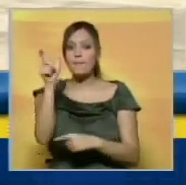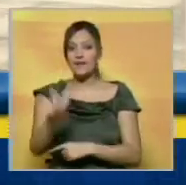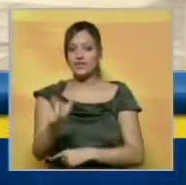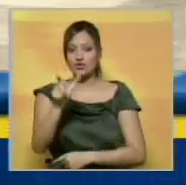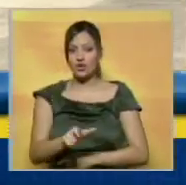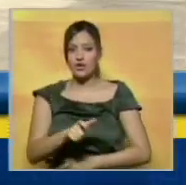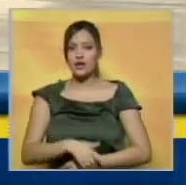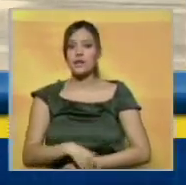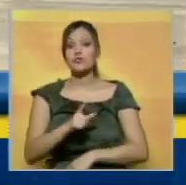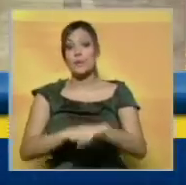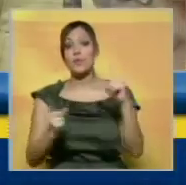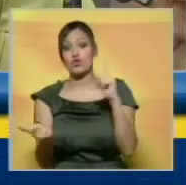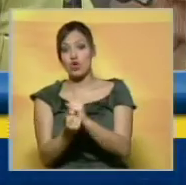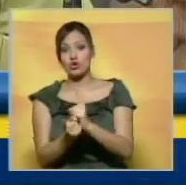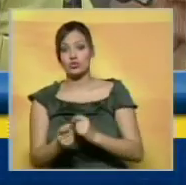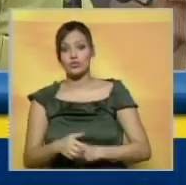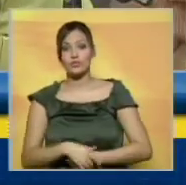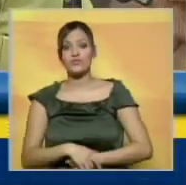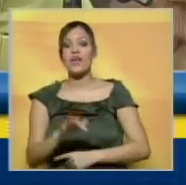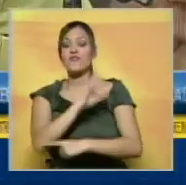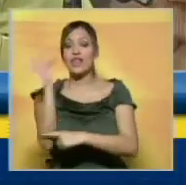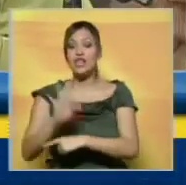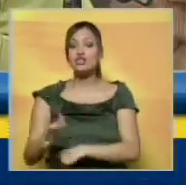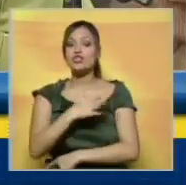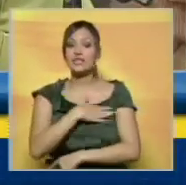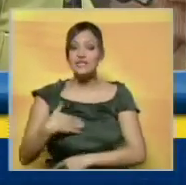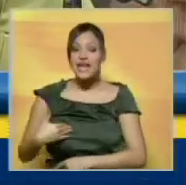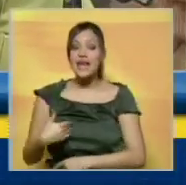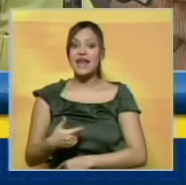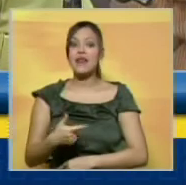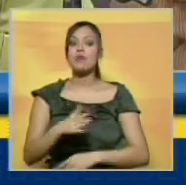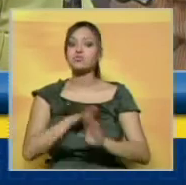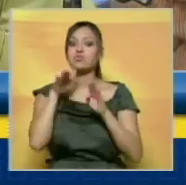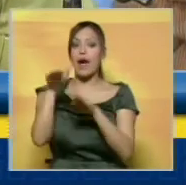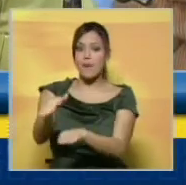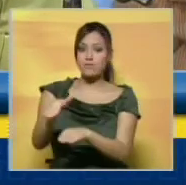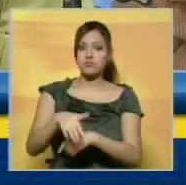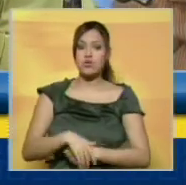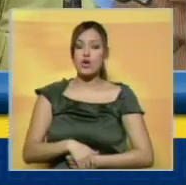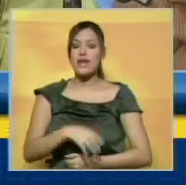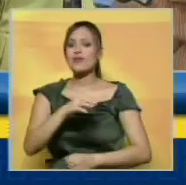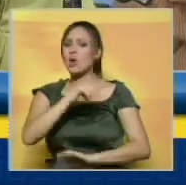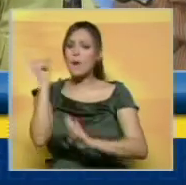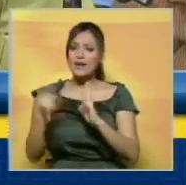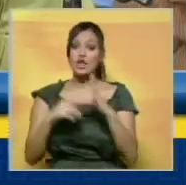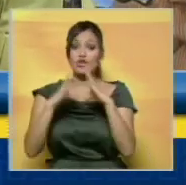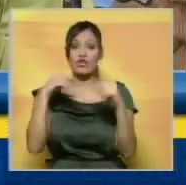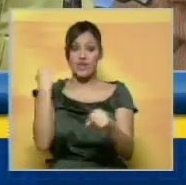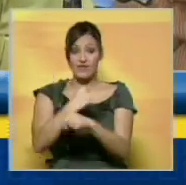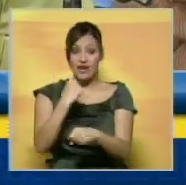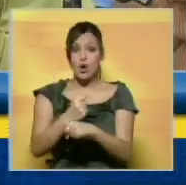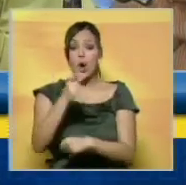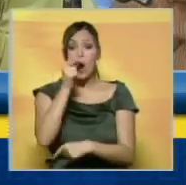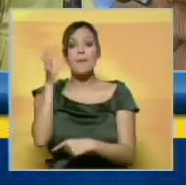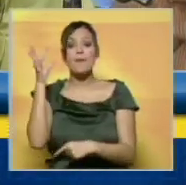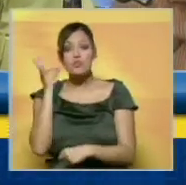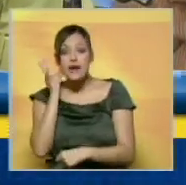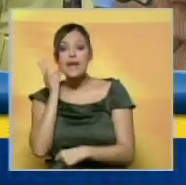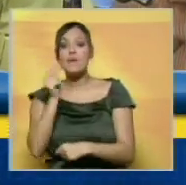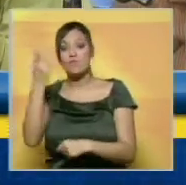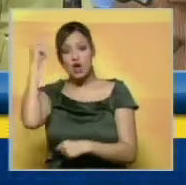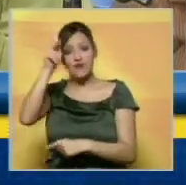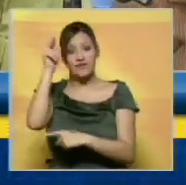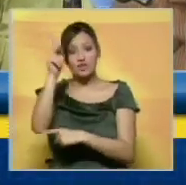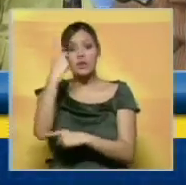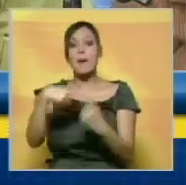realice a muy corto plazo. Nuestra federación quiere ampliar su solidaridad expresa con todos los trabajadores obreros, empleados, con los